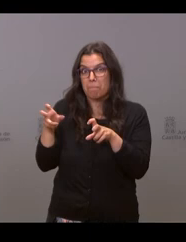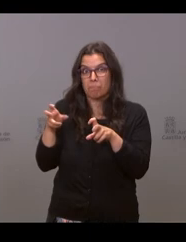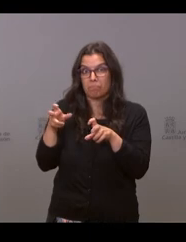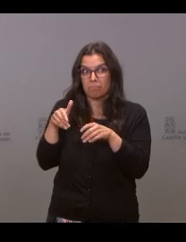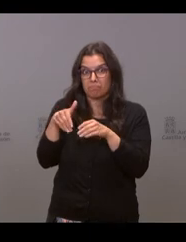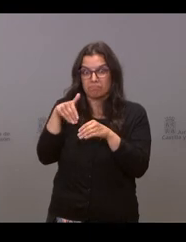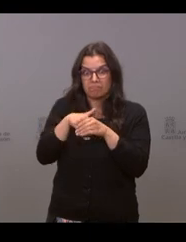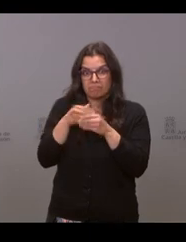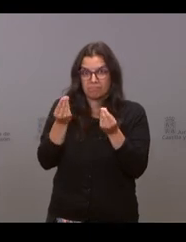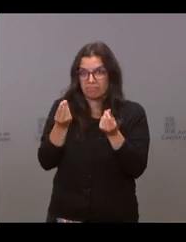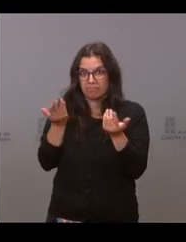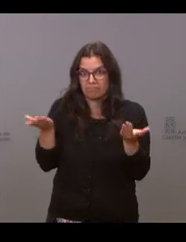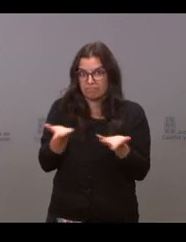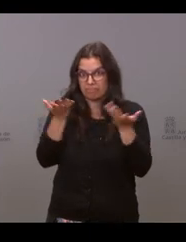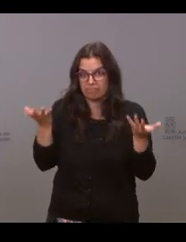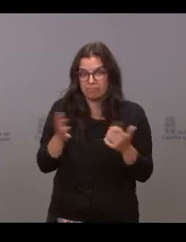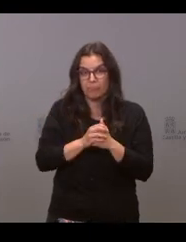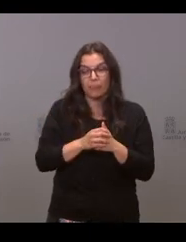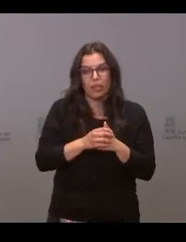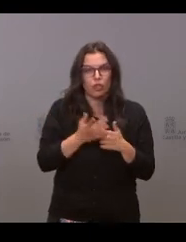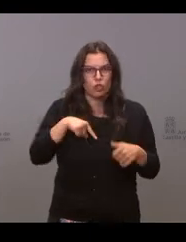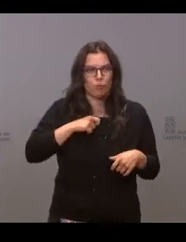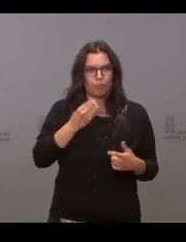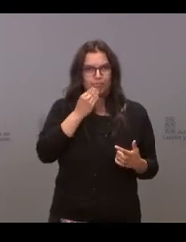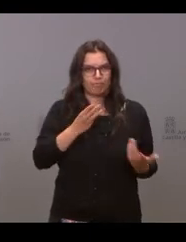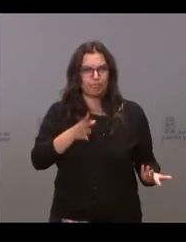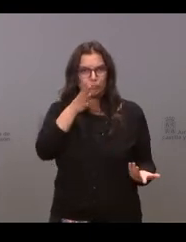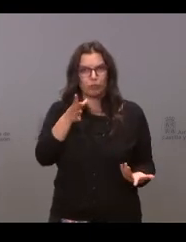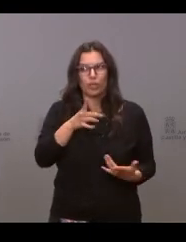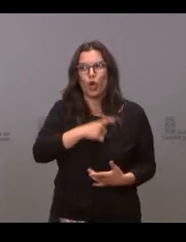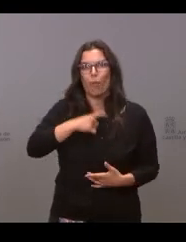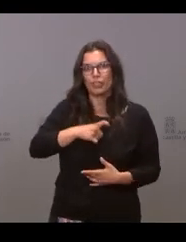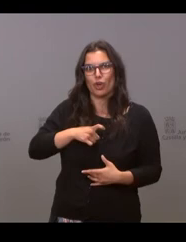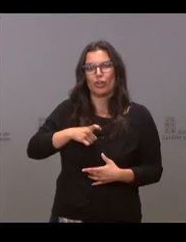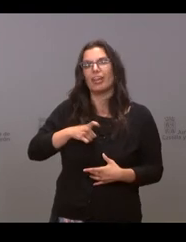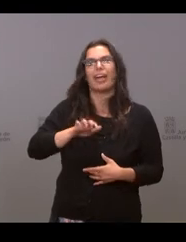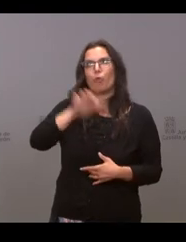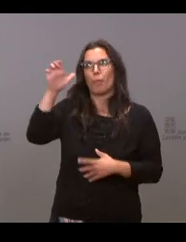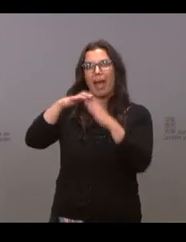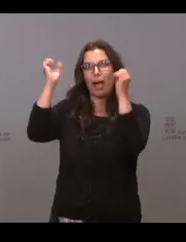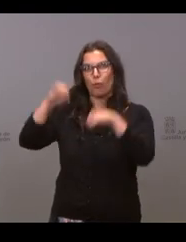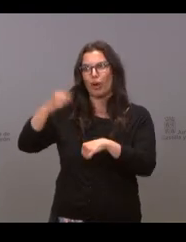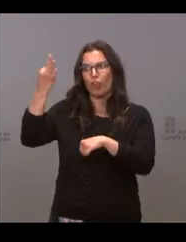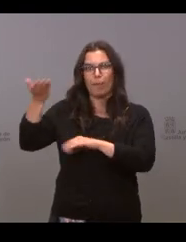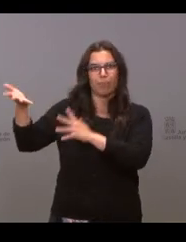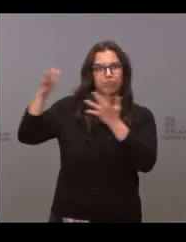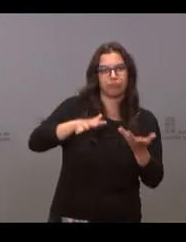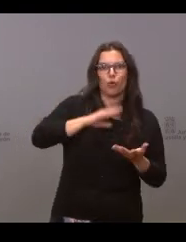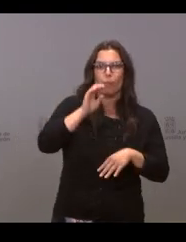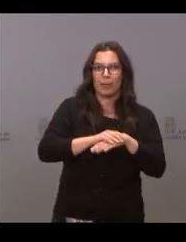porque esas es un acuerdo de la comisión europea tiene que cumplir y lo tiene que implementar el gobierno el ordeno de españa el